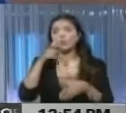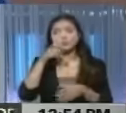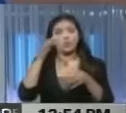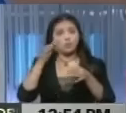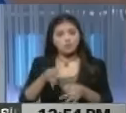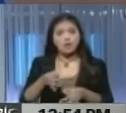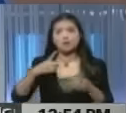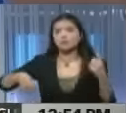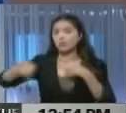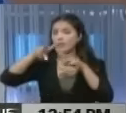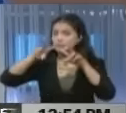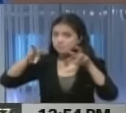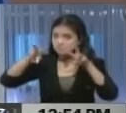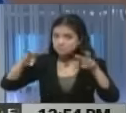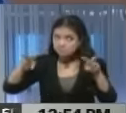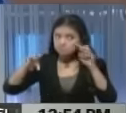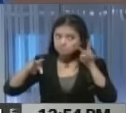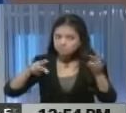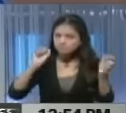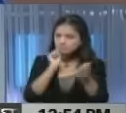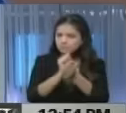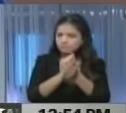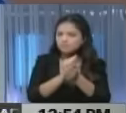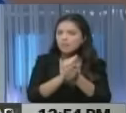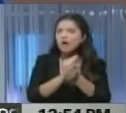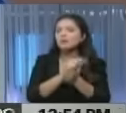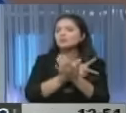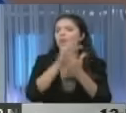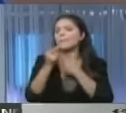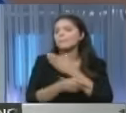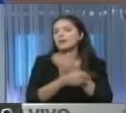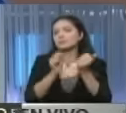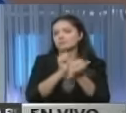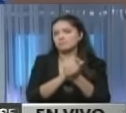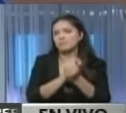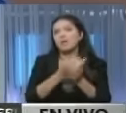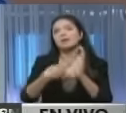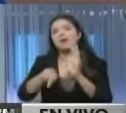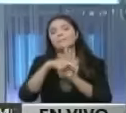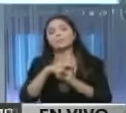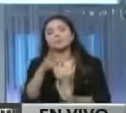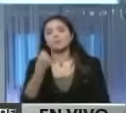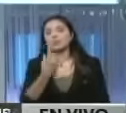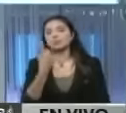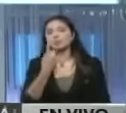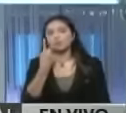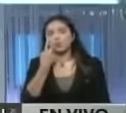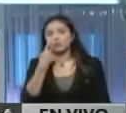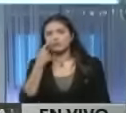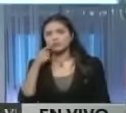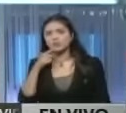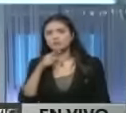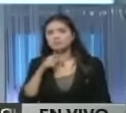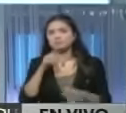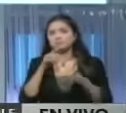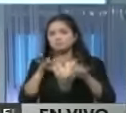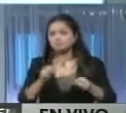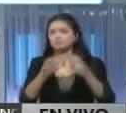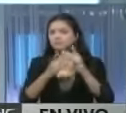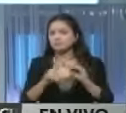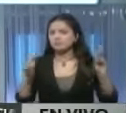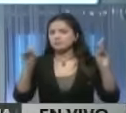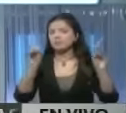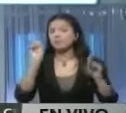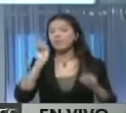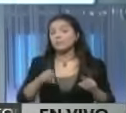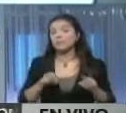inteligencia, desmantelaron estos planes violentos. Repito, no solamente emboscando a la democracia en Venezuela, sino